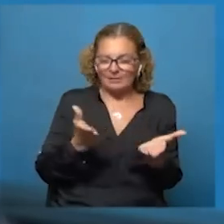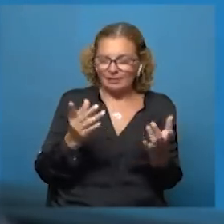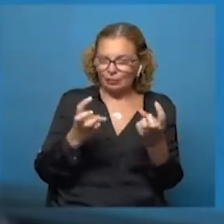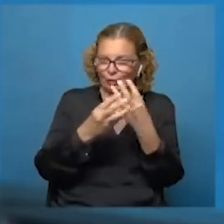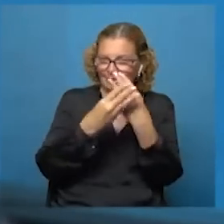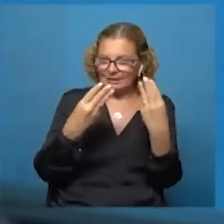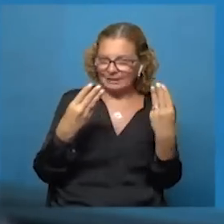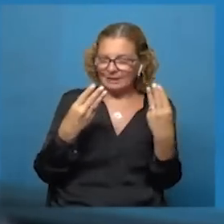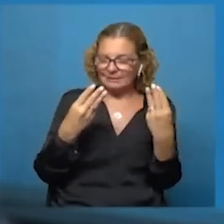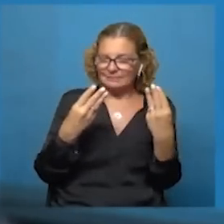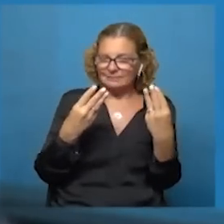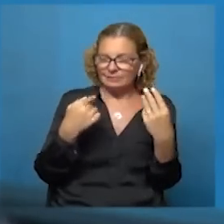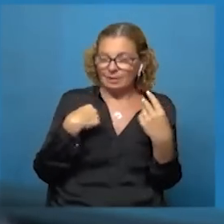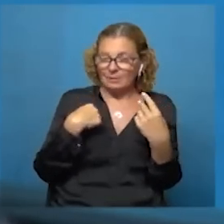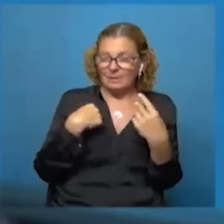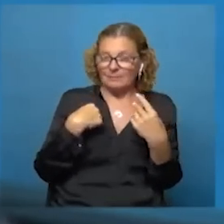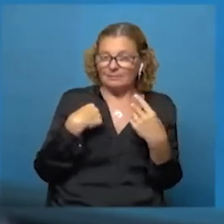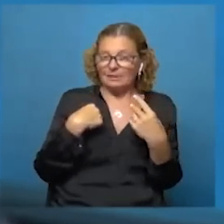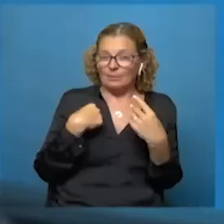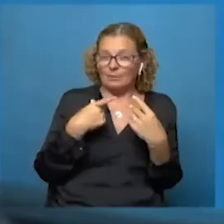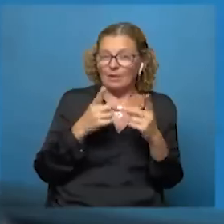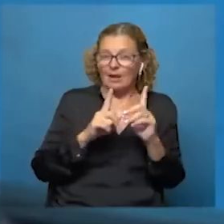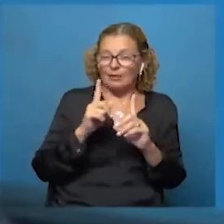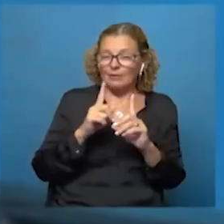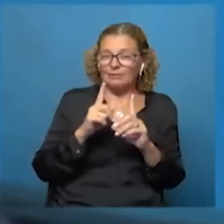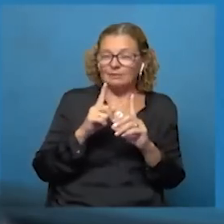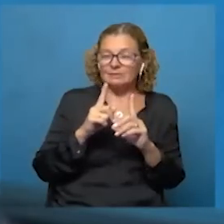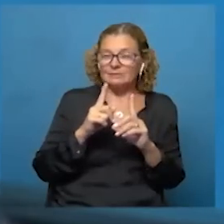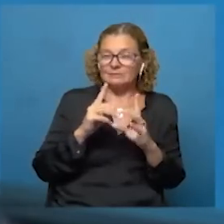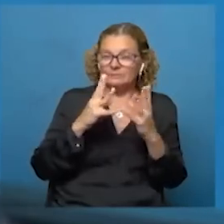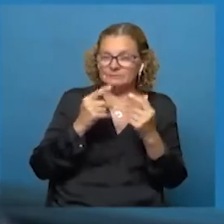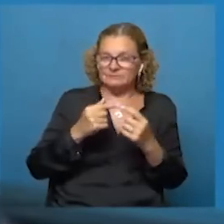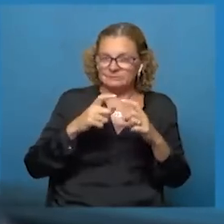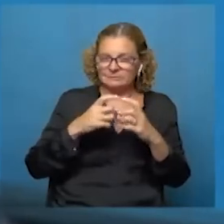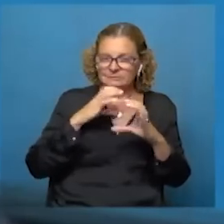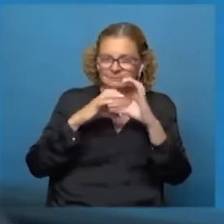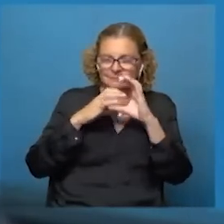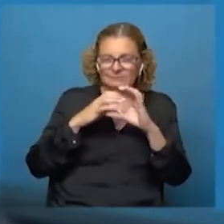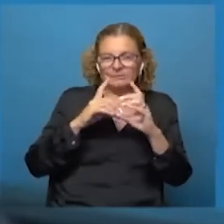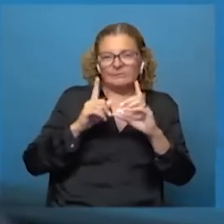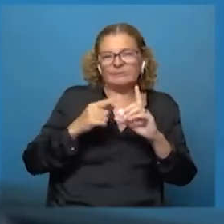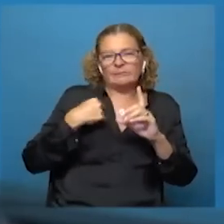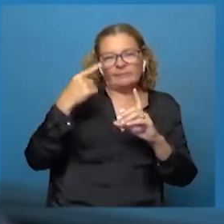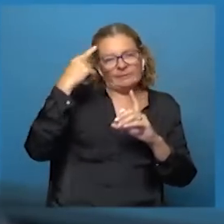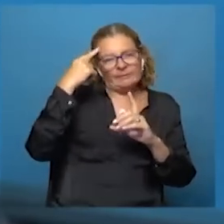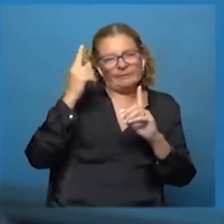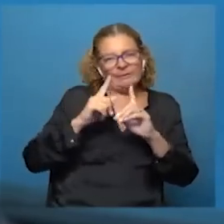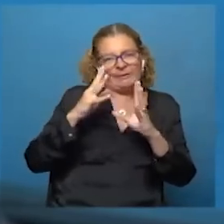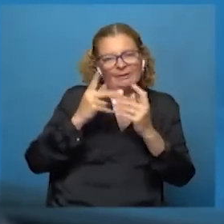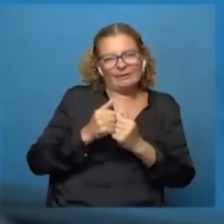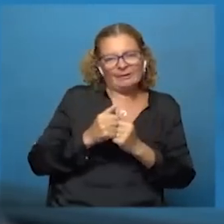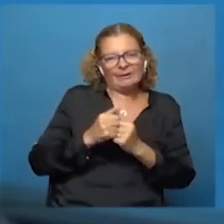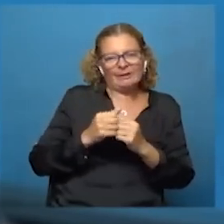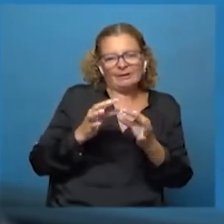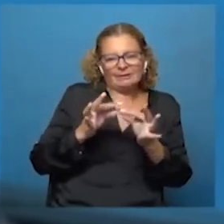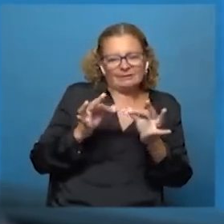general lo que A mi criterio son debilidades en en la estrategia comunicacional yo creo que de alguna manera hay que empezar a afinar y